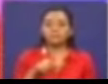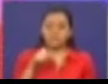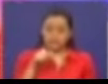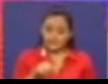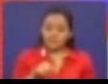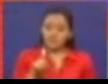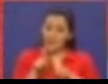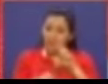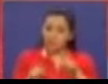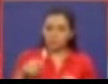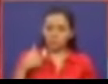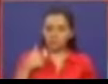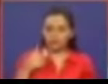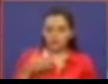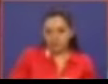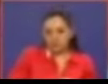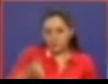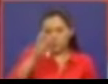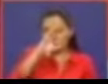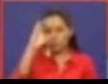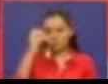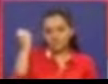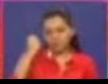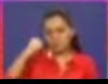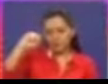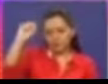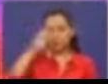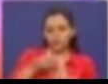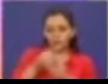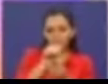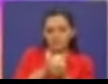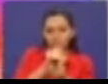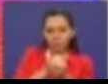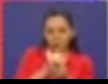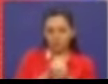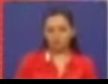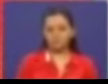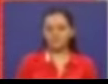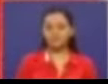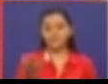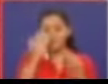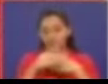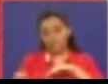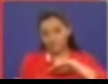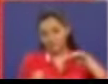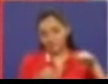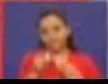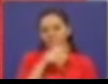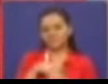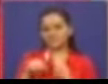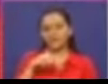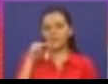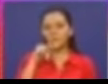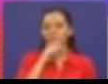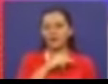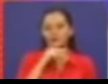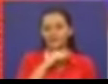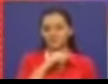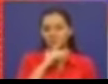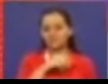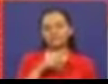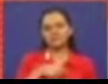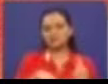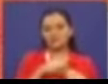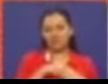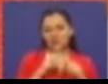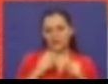se encuentran en la ruta del Espóndilo. Luego de eso, pues, nos trasladamos hacia Manta, regresamos a Quito. Domingo 12 de